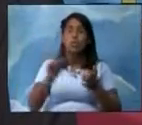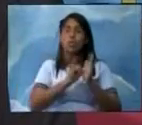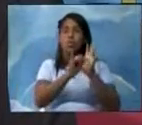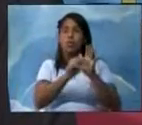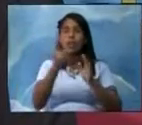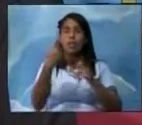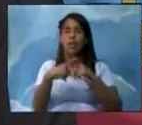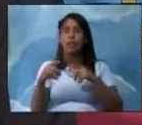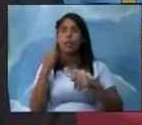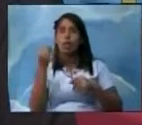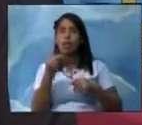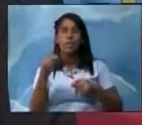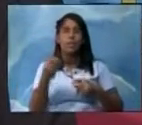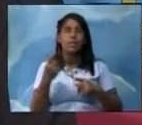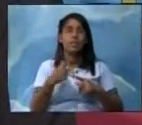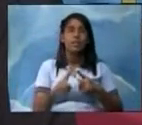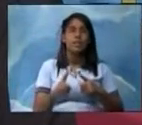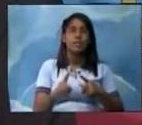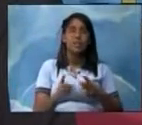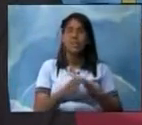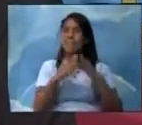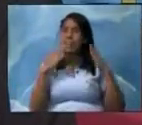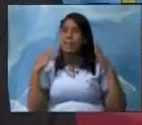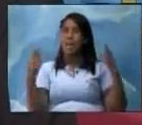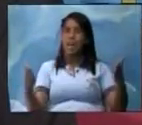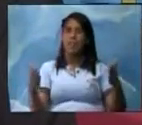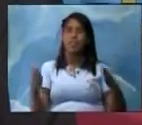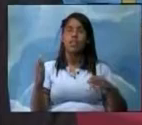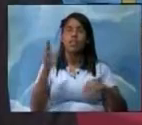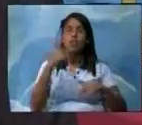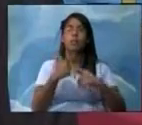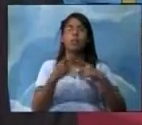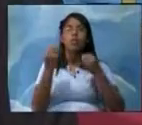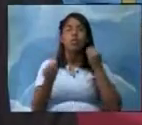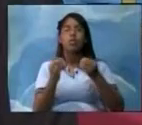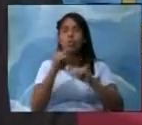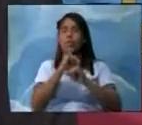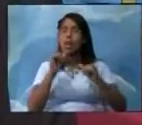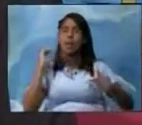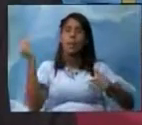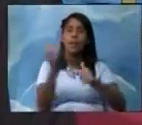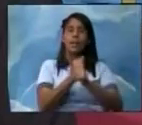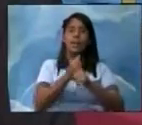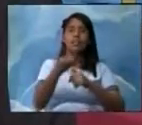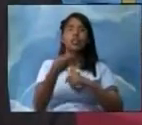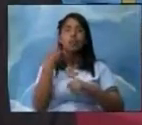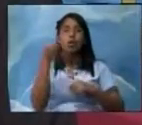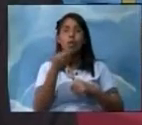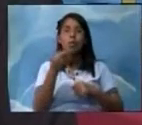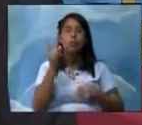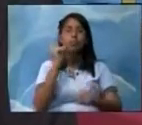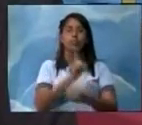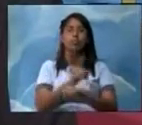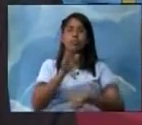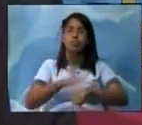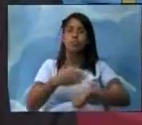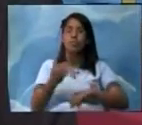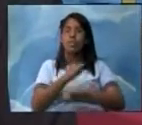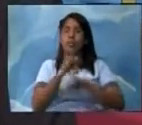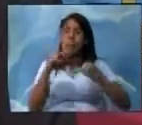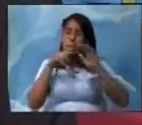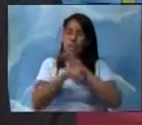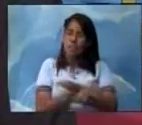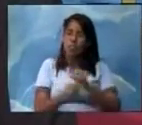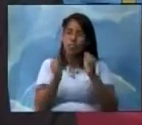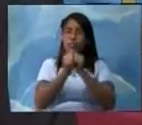decir que Daniel tenene una sabiduría extraordinaria Pero cómo la había alcanzado Daniel tan Sencillamente porque se había